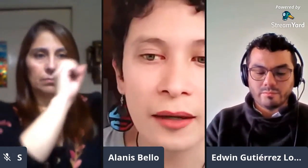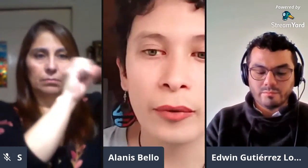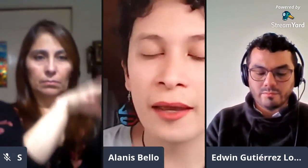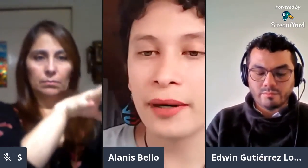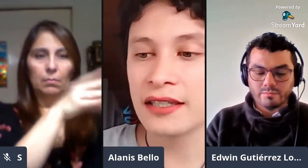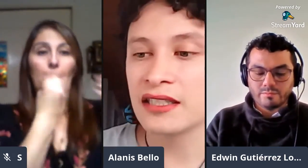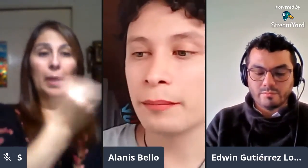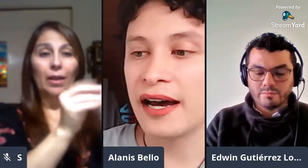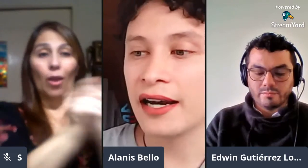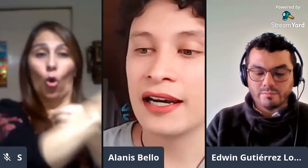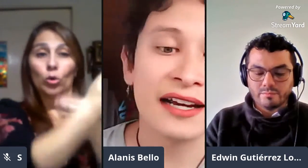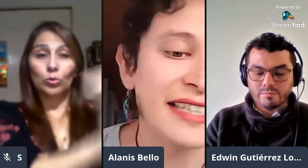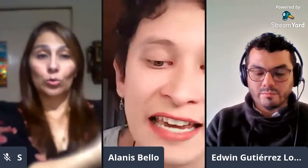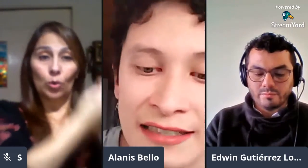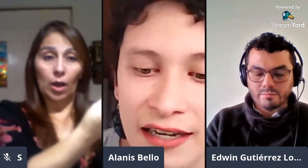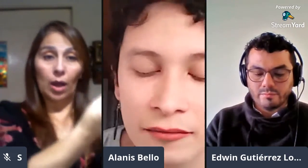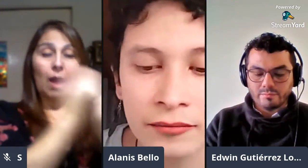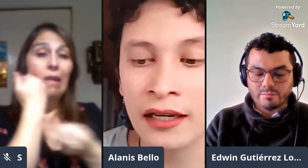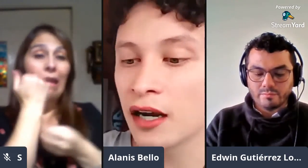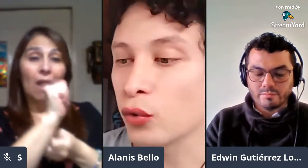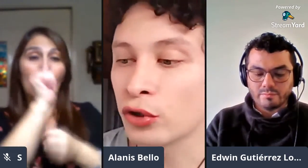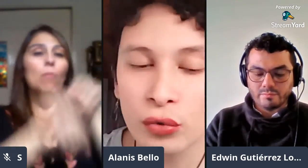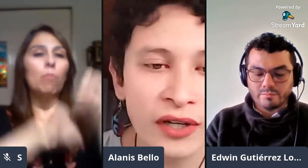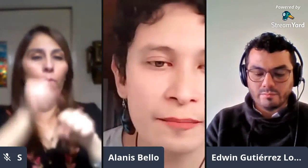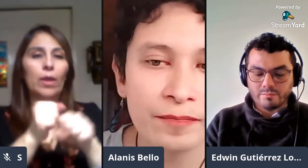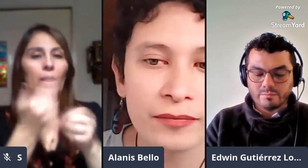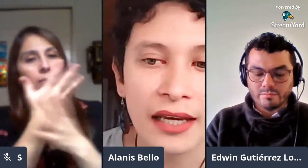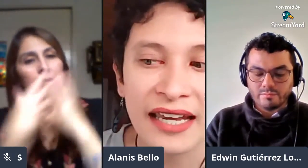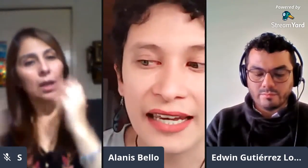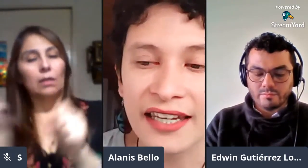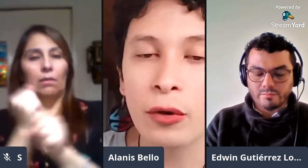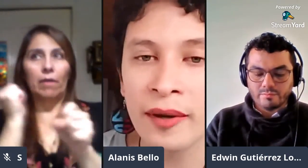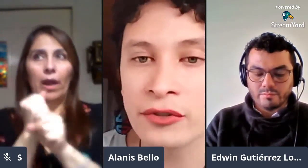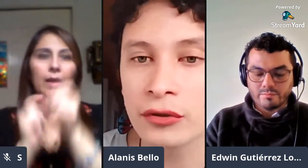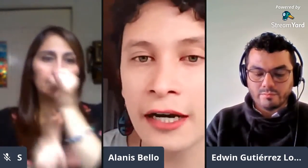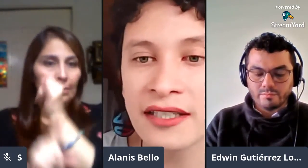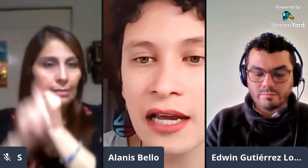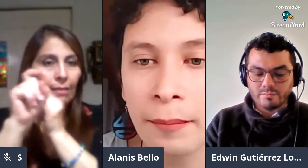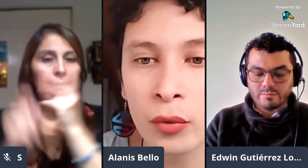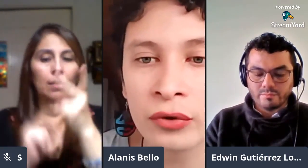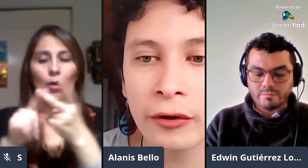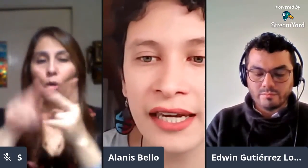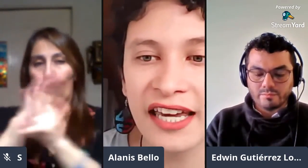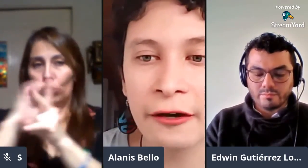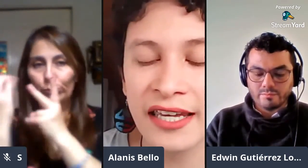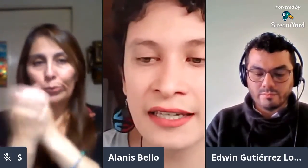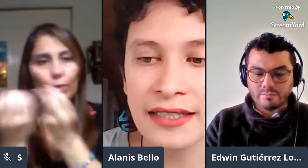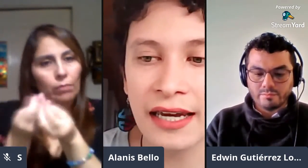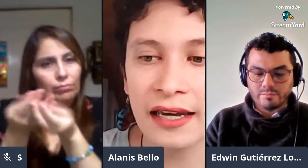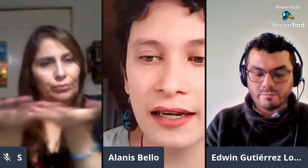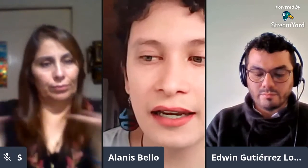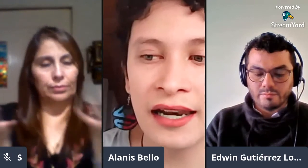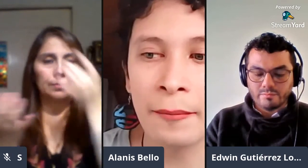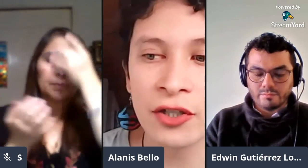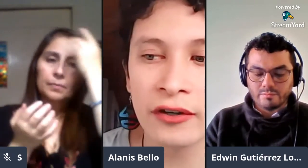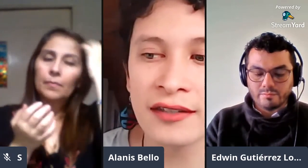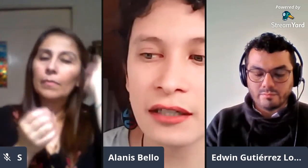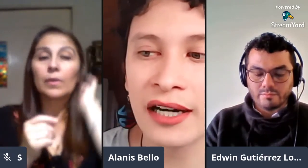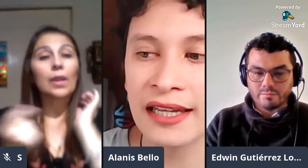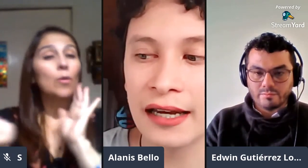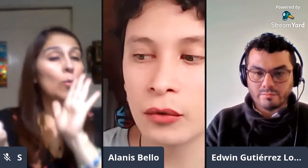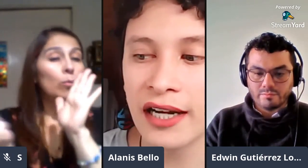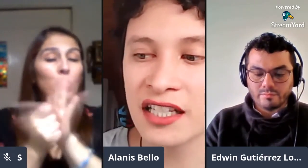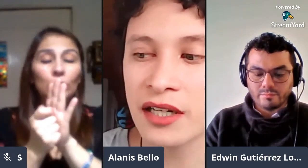mercado, puedan participar en la ciencia, en la cultura. Y aquí volvemos otra vez al punto de quiebre, y es que la